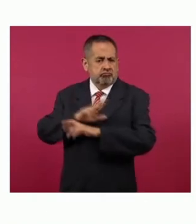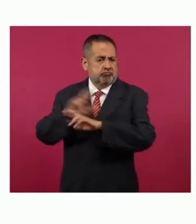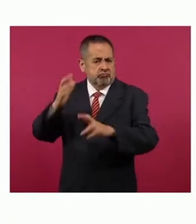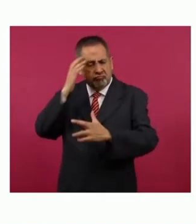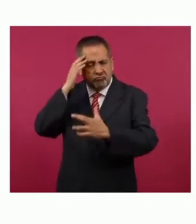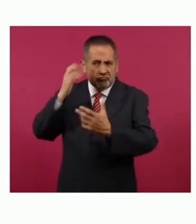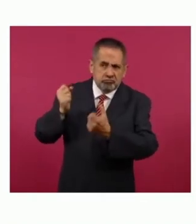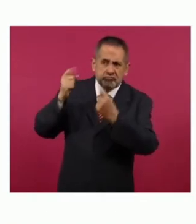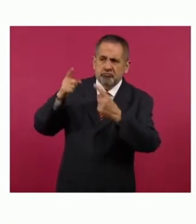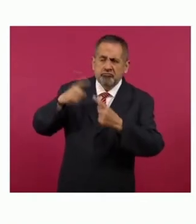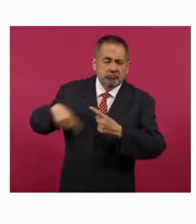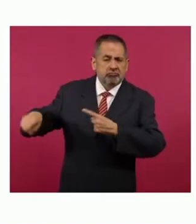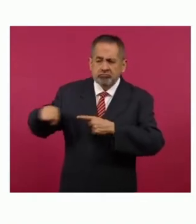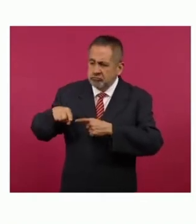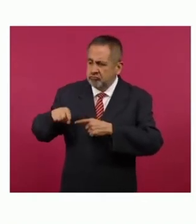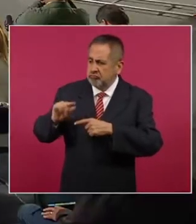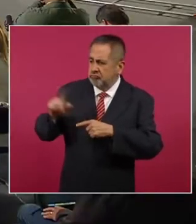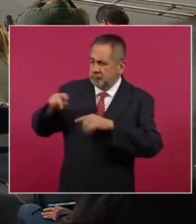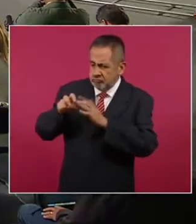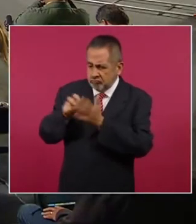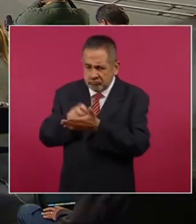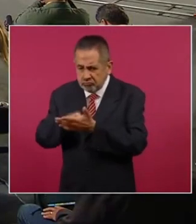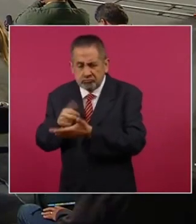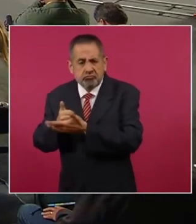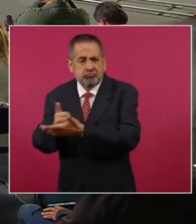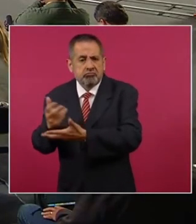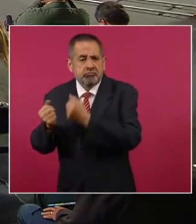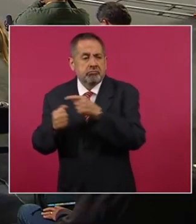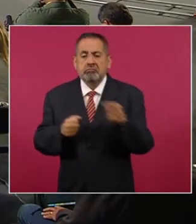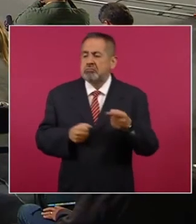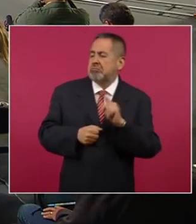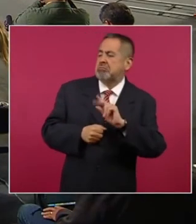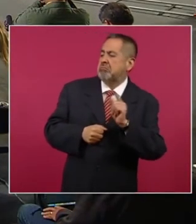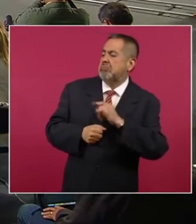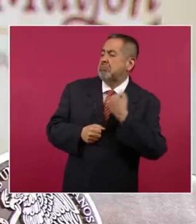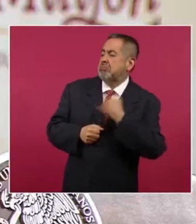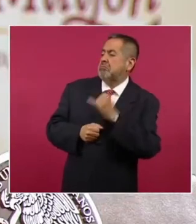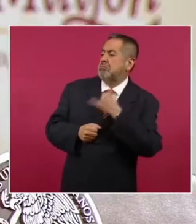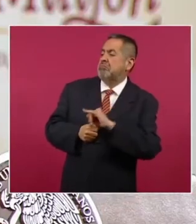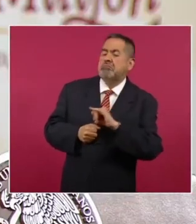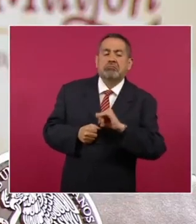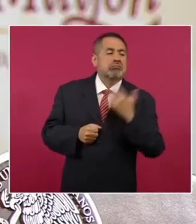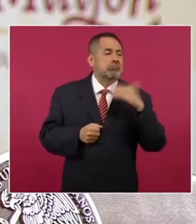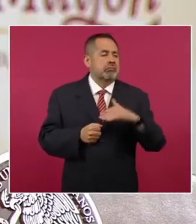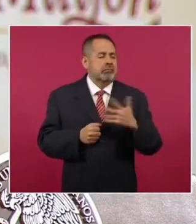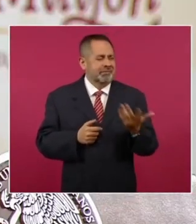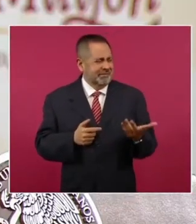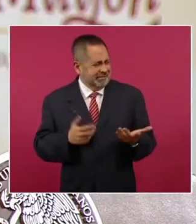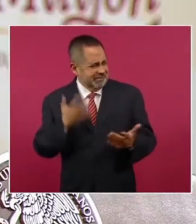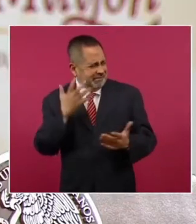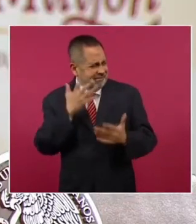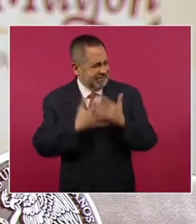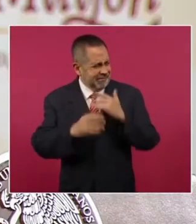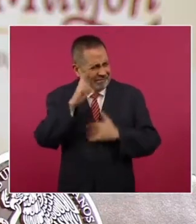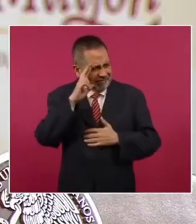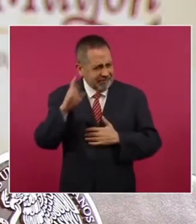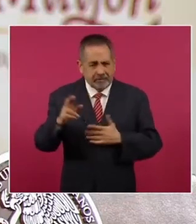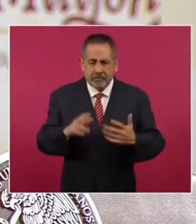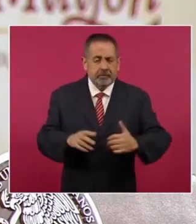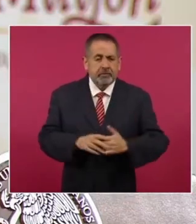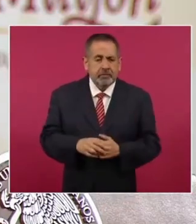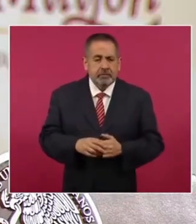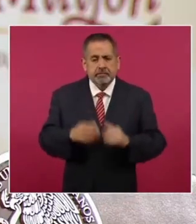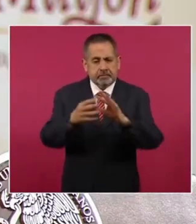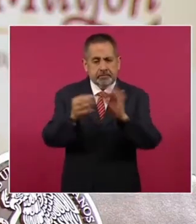trayectoria y prestigio en su ámbito de conocimiento, una verdadera falta de respeto. Vamos por partes. En